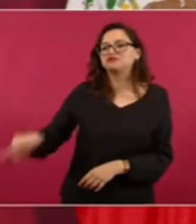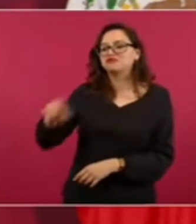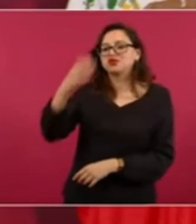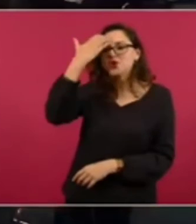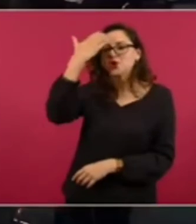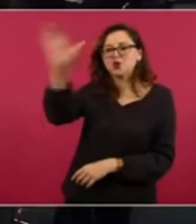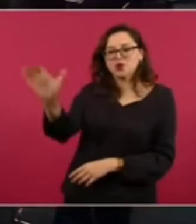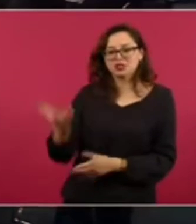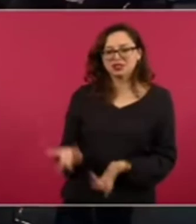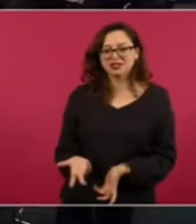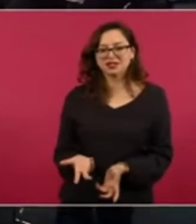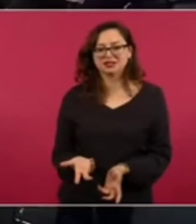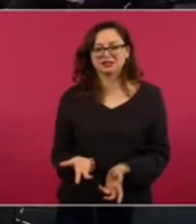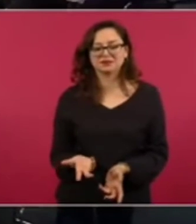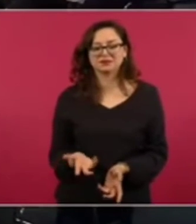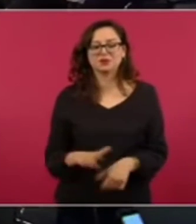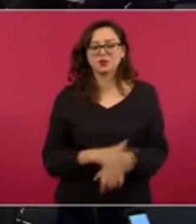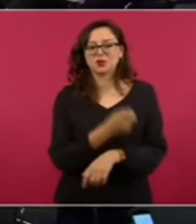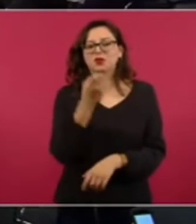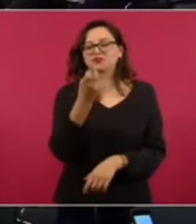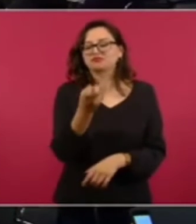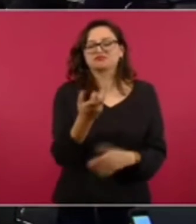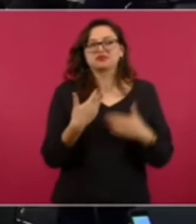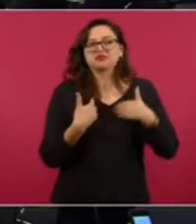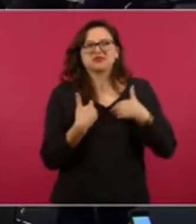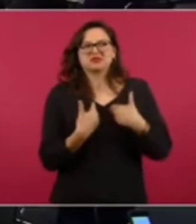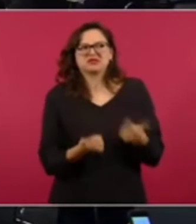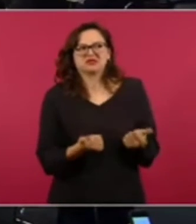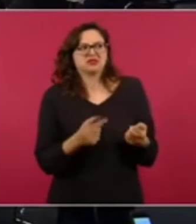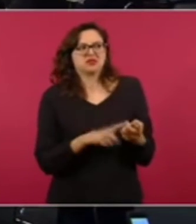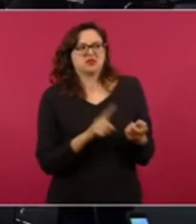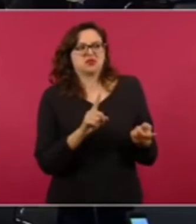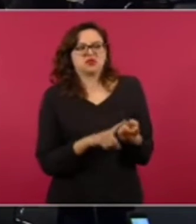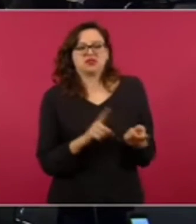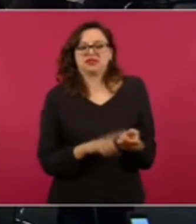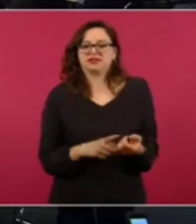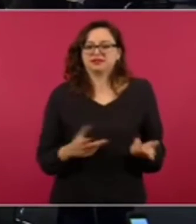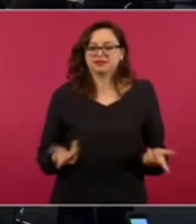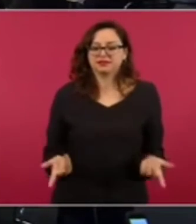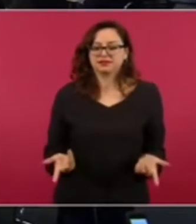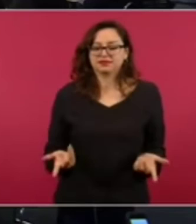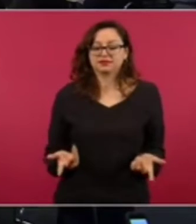municipio de México, uno